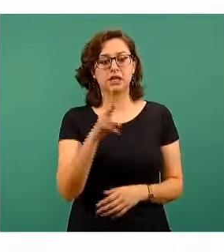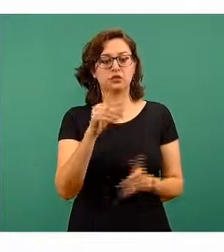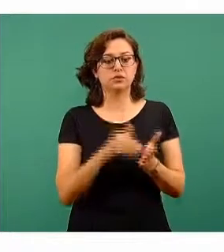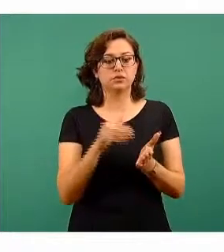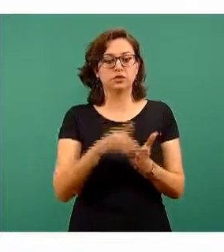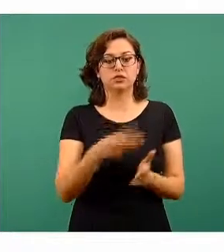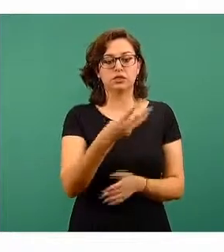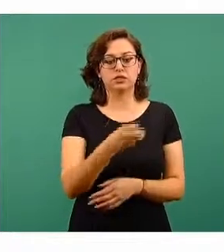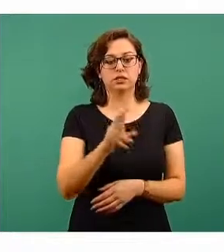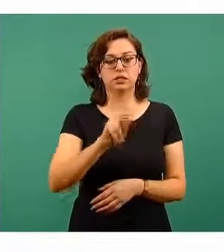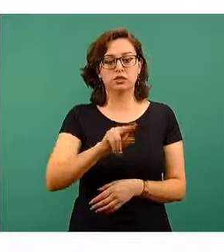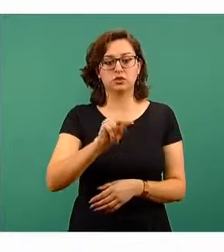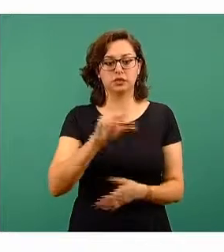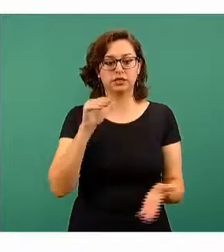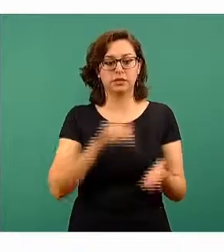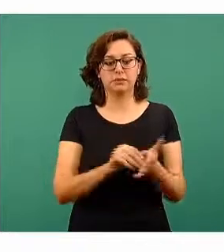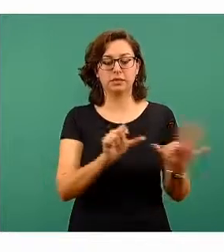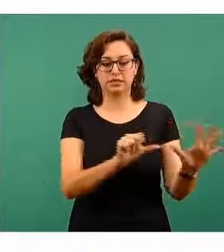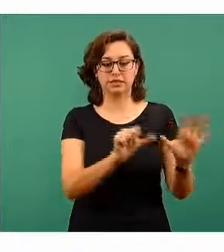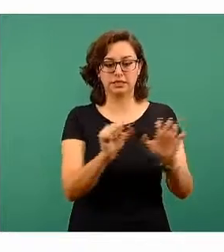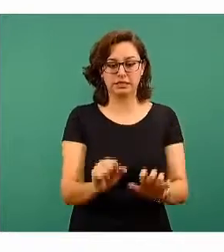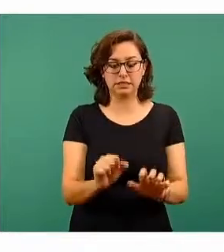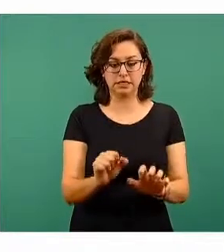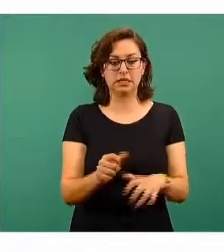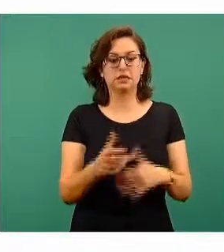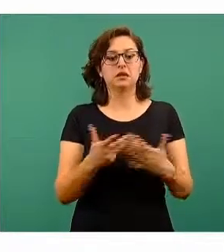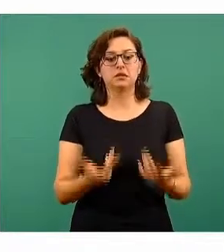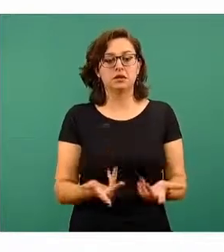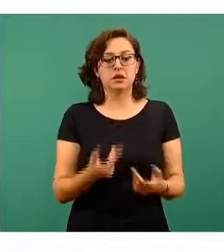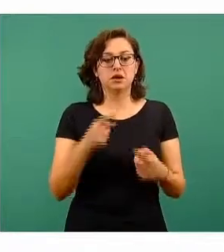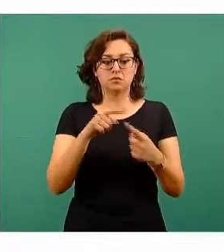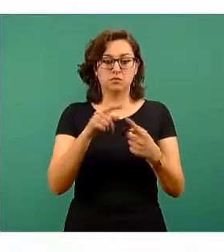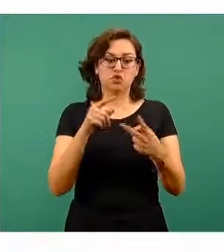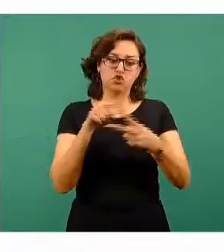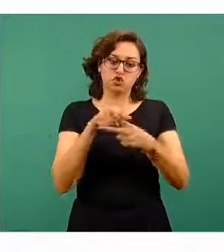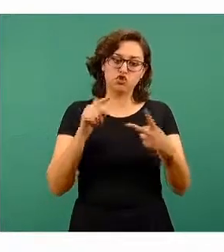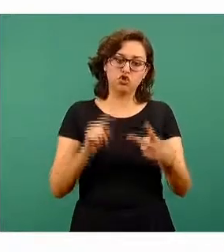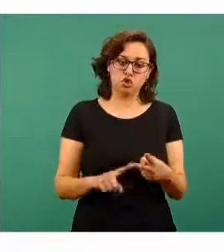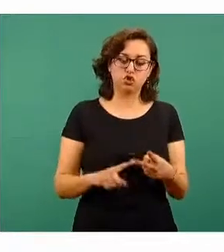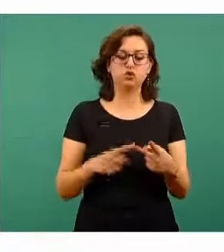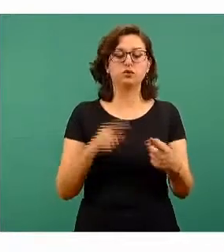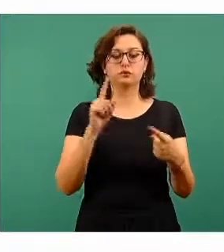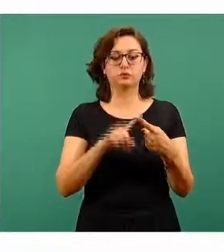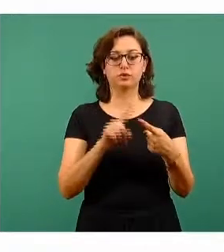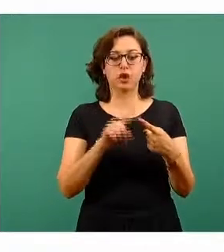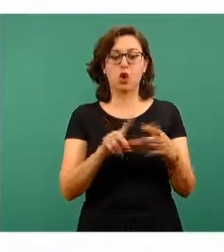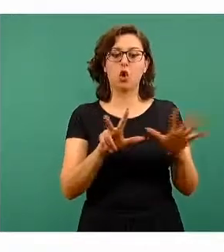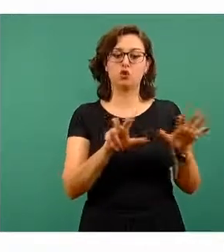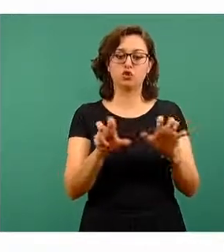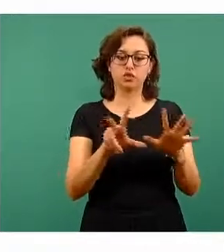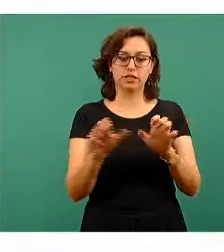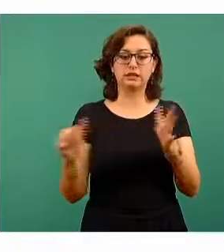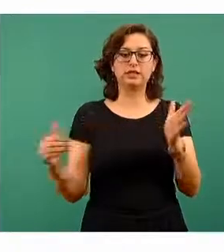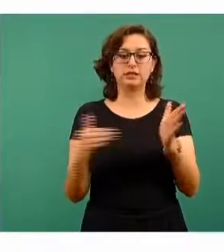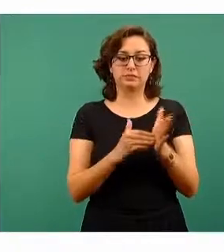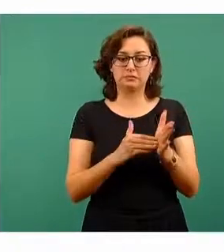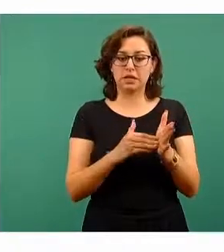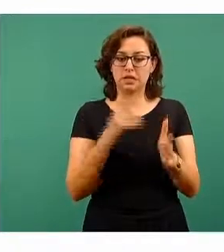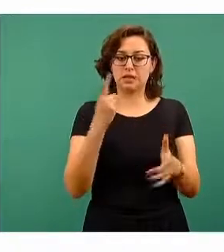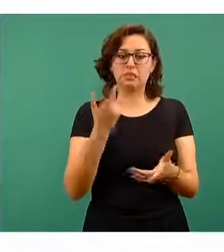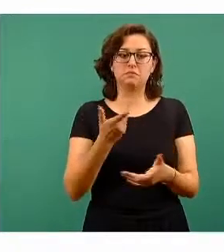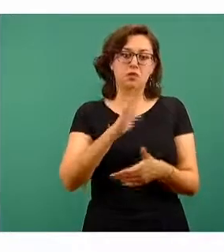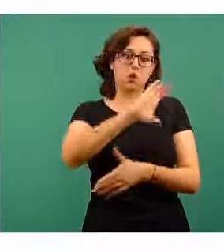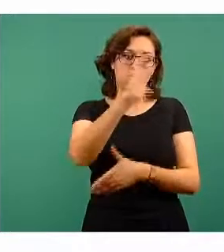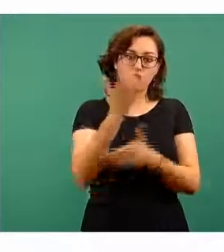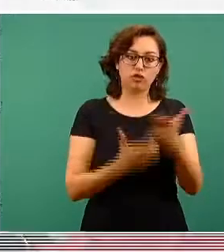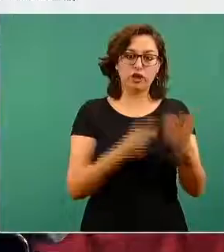2.380.600 de la vacuna AstraZeneca, que hoy tiene dos orígenes. La primera, 800.000 dosis que vinieron de un contrato